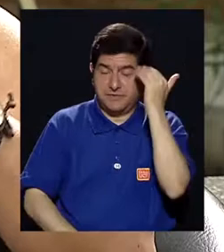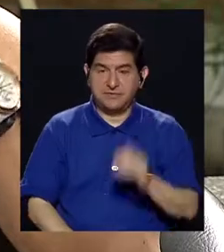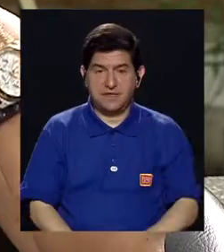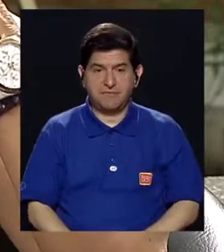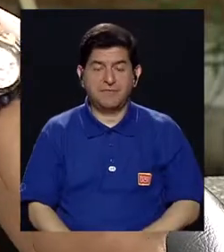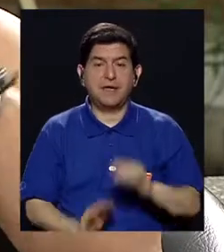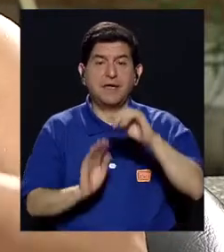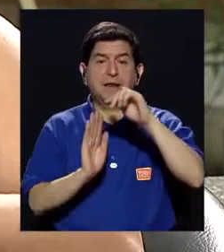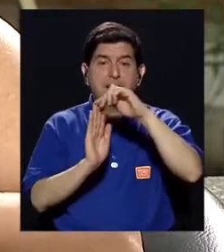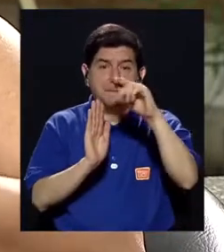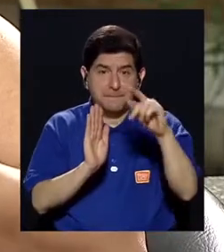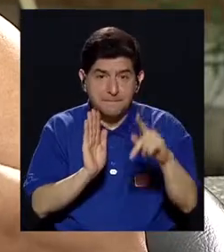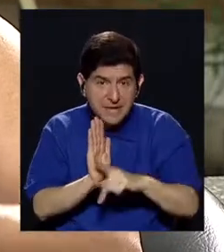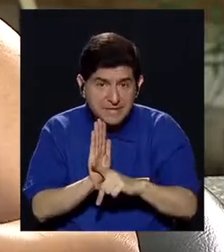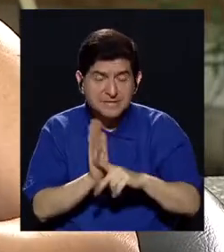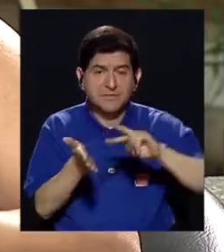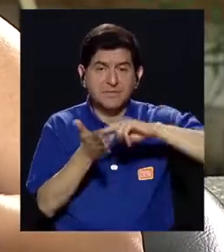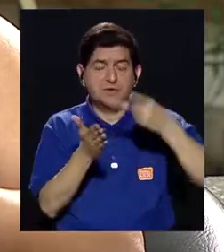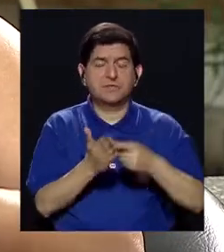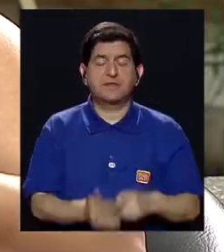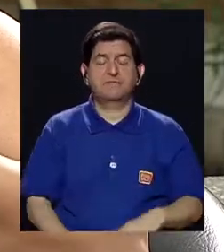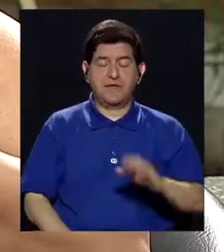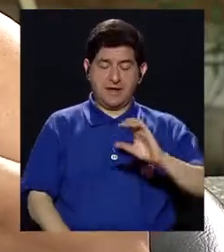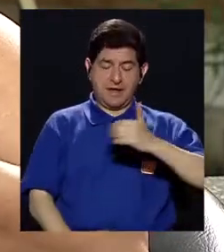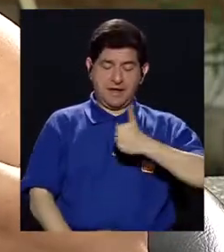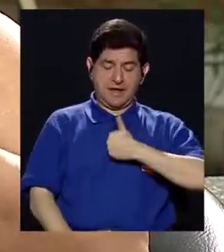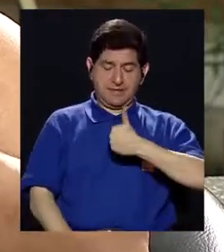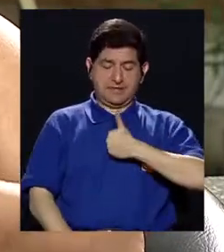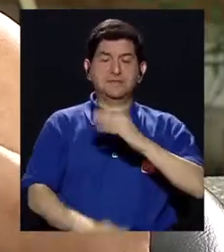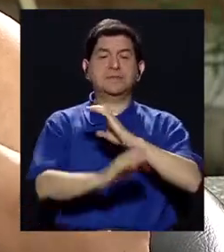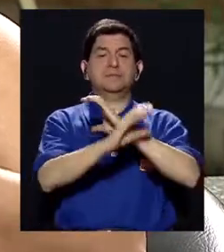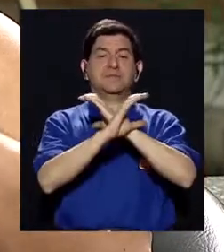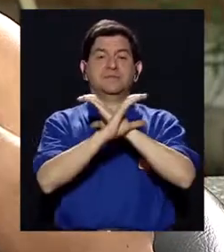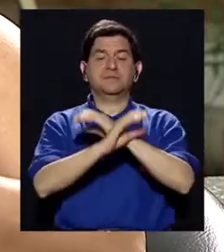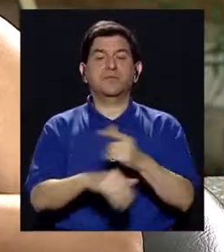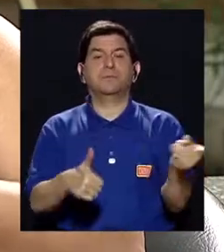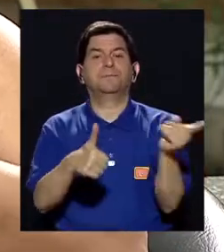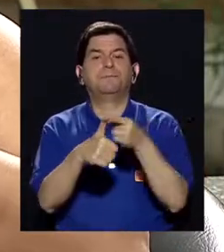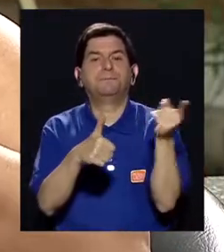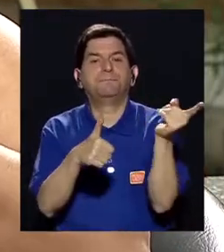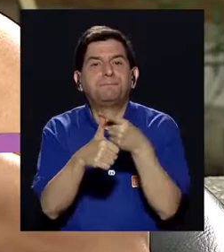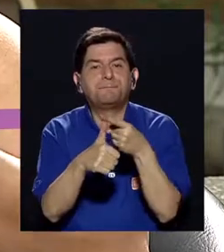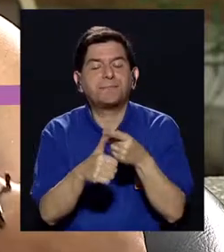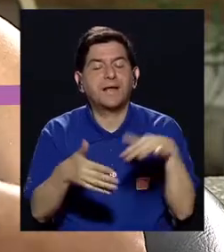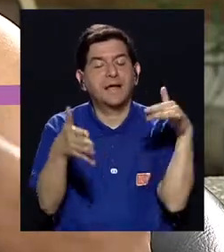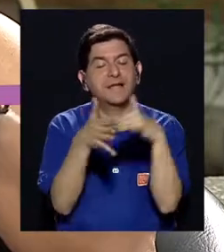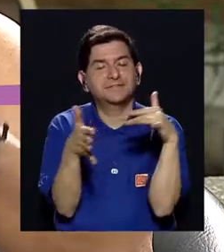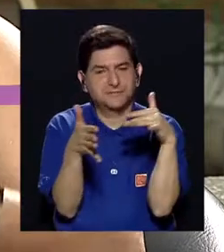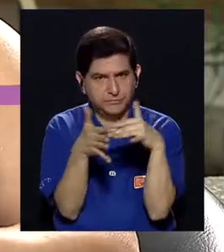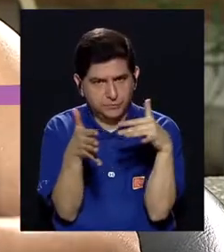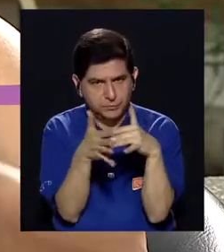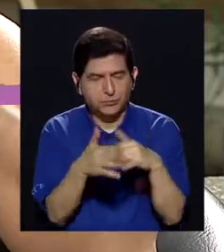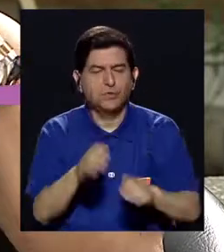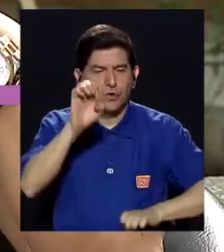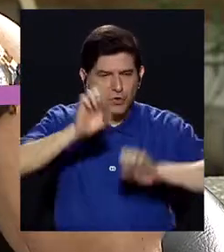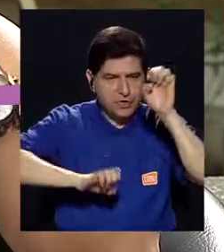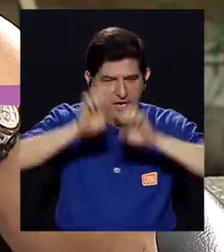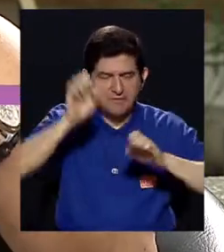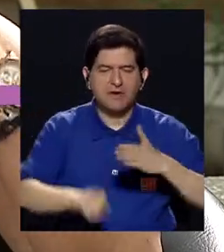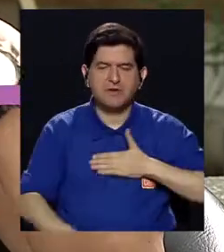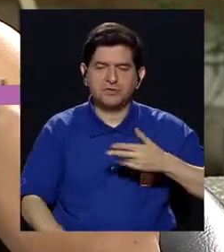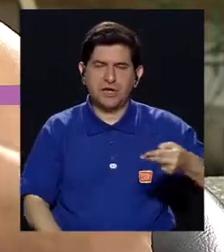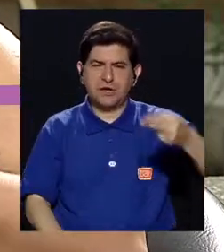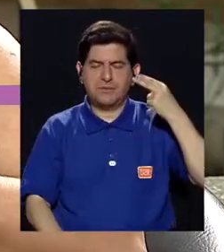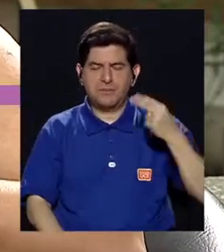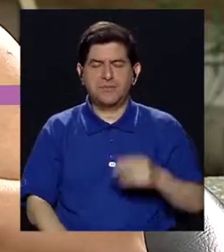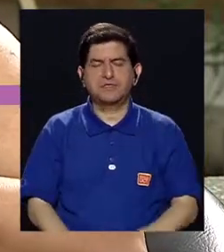saber que desde ese principio del autocuidado es importante primero hacer un estudio y hacer una